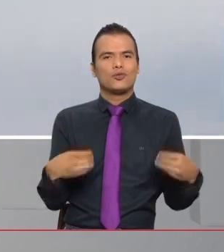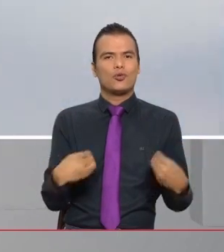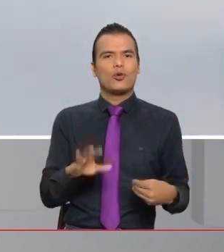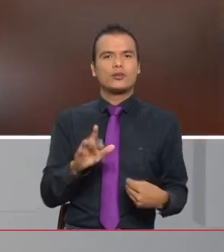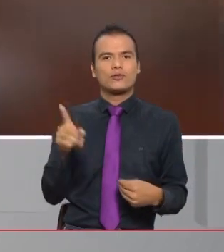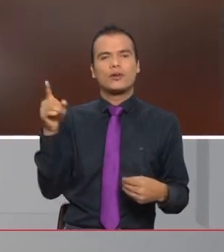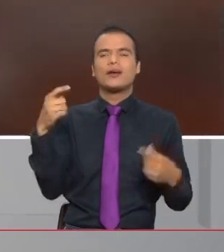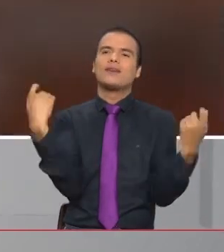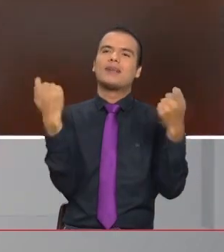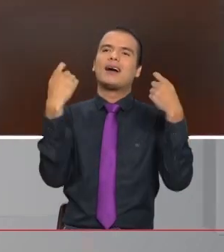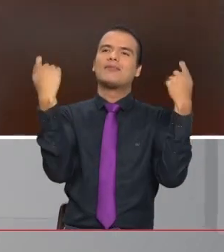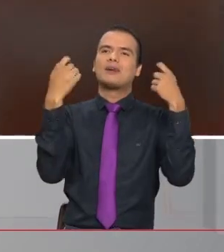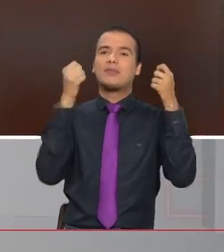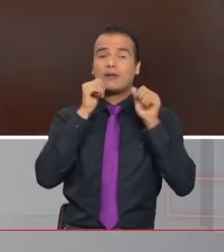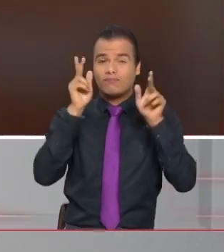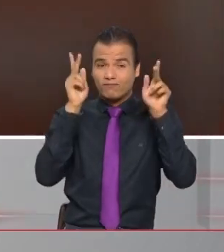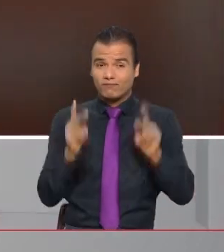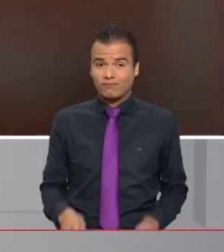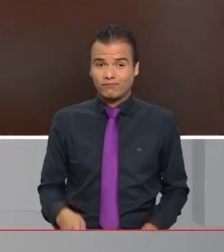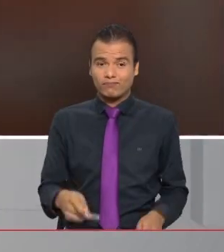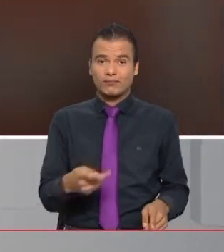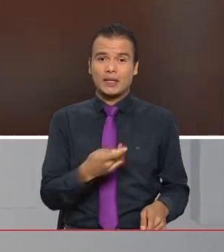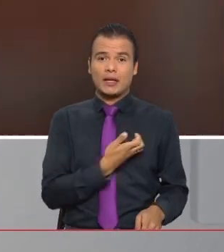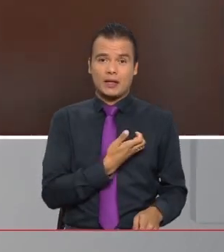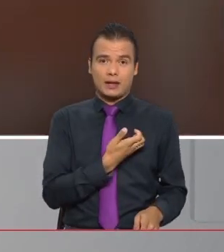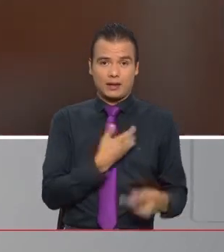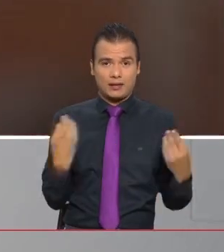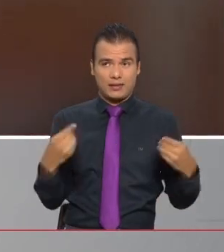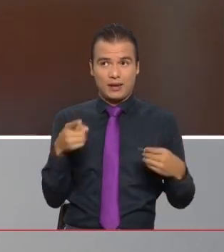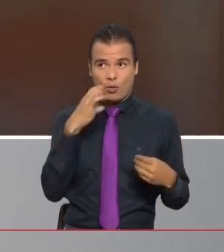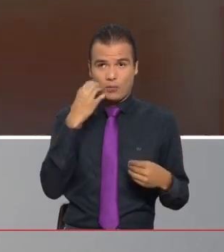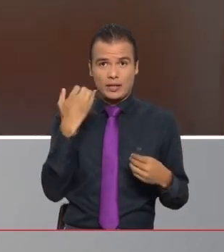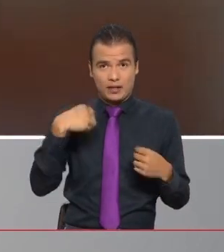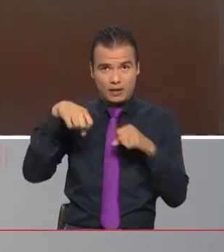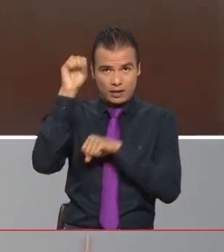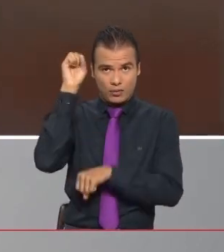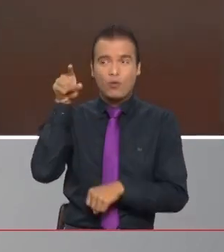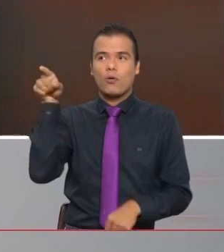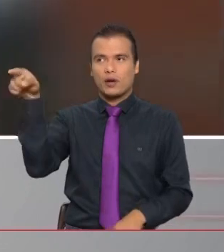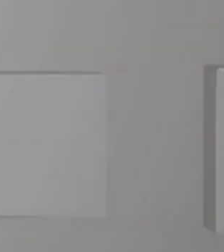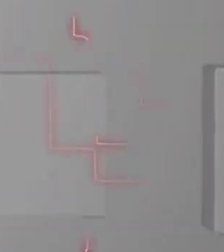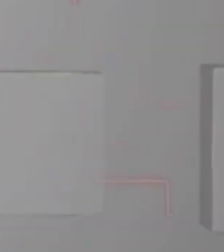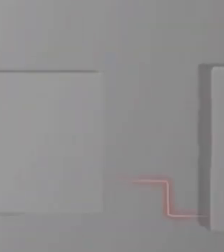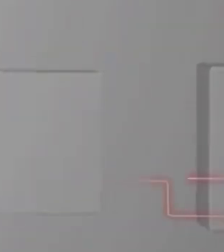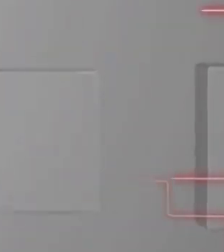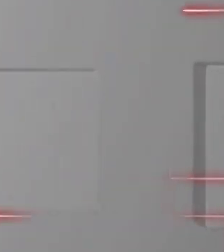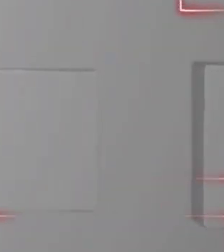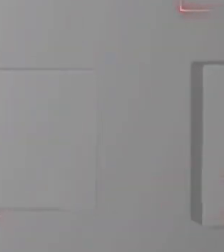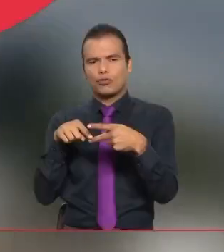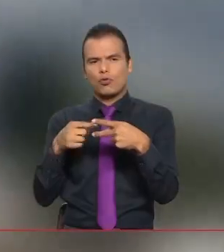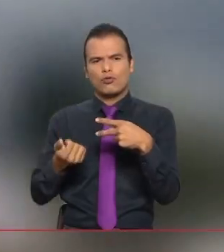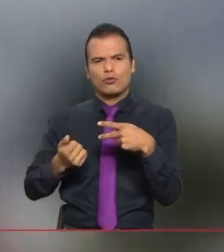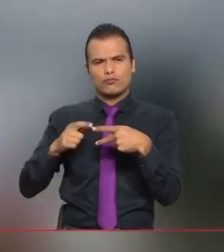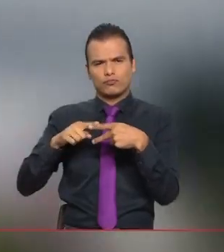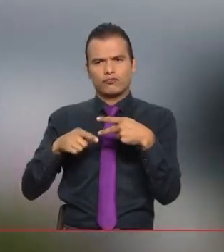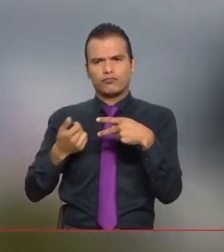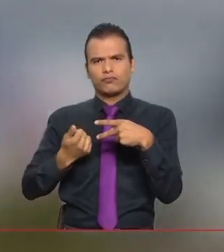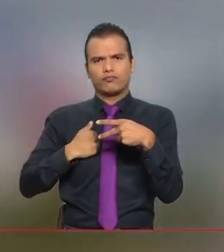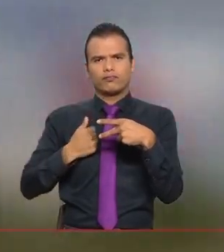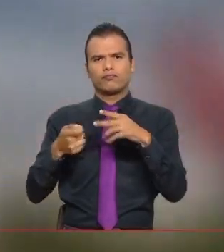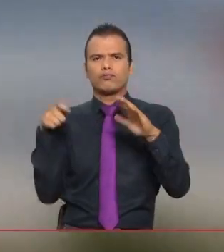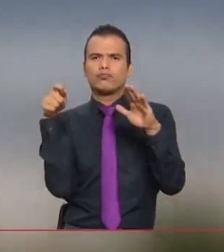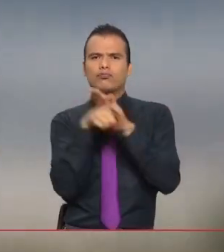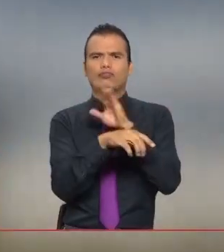se encontraba haciendo publicidad al alcalde electo de Tuluá, Gustavo Vélez. La víctima, de 62 años de